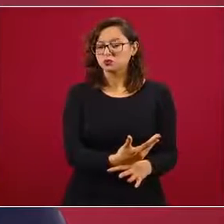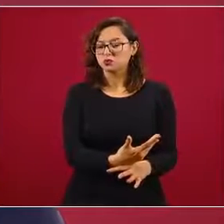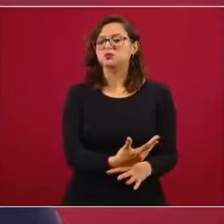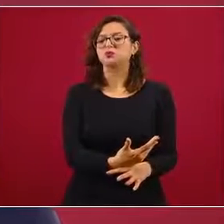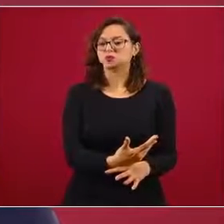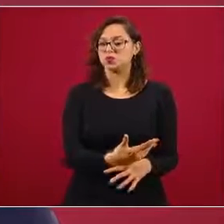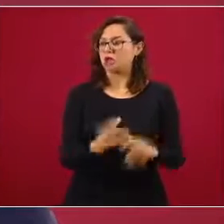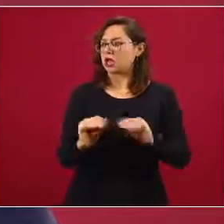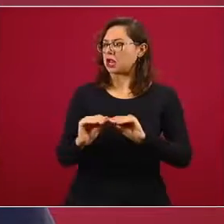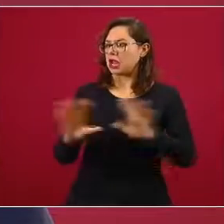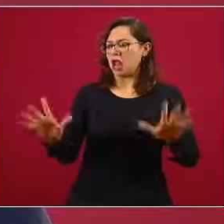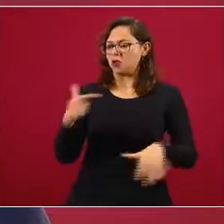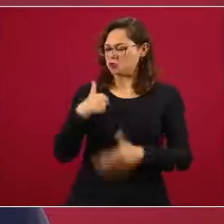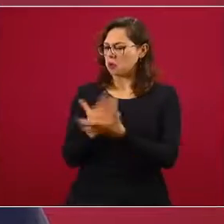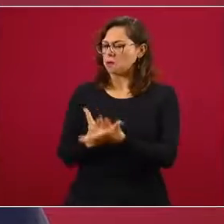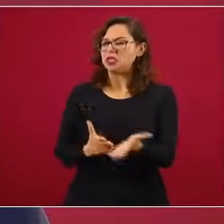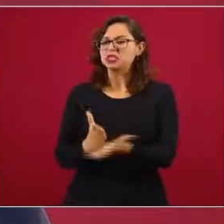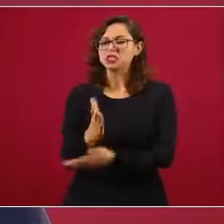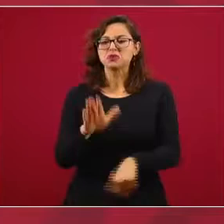porque era salvar a la patria.